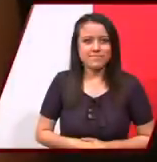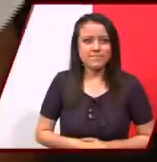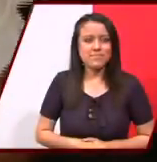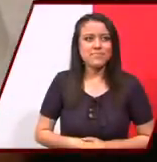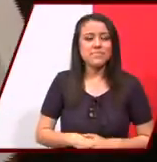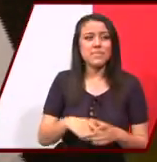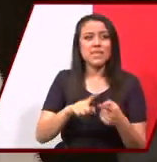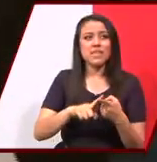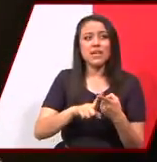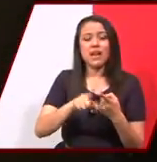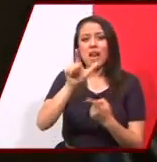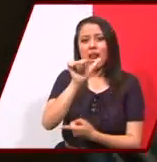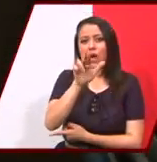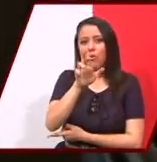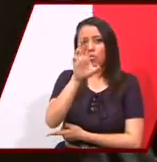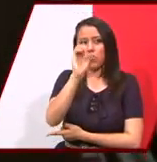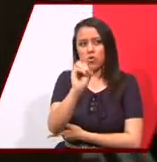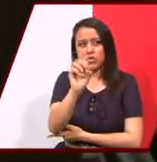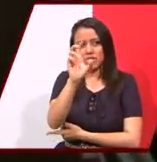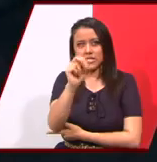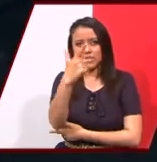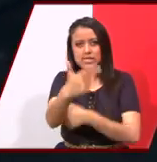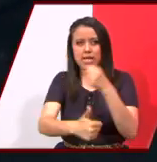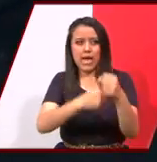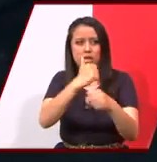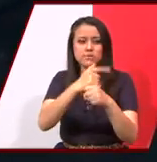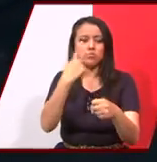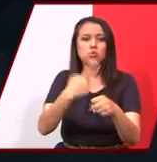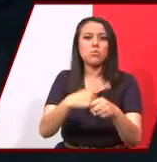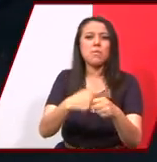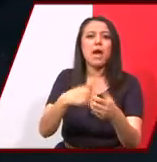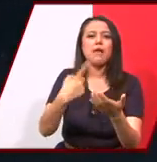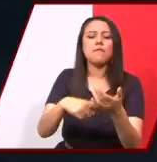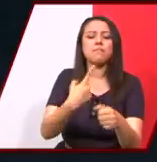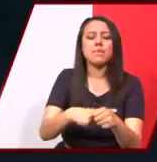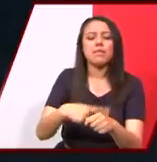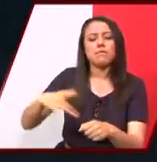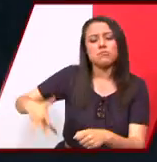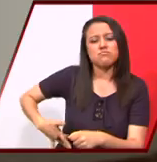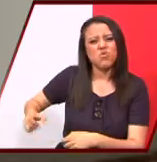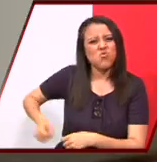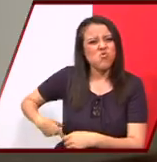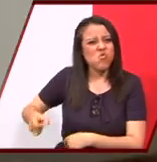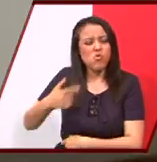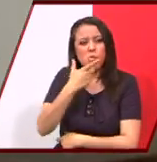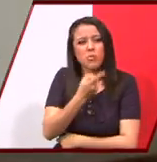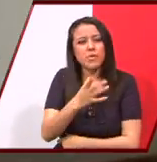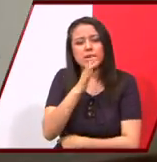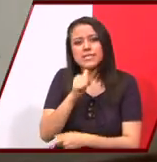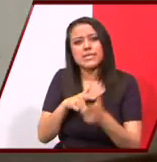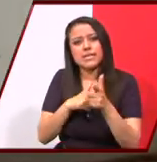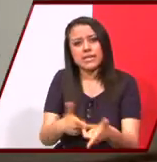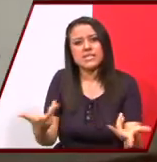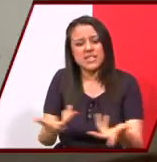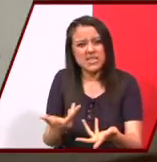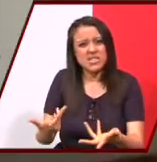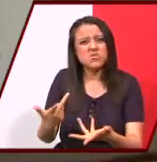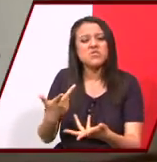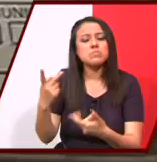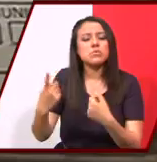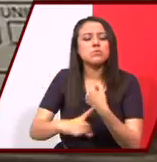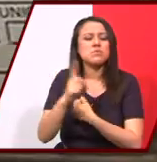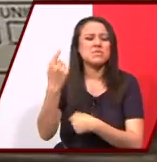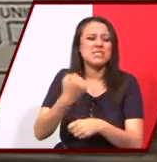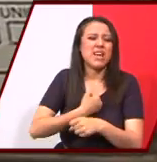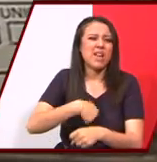Lauro es un joven de 37 años de edad, padece insuficiencia renal y su situación económica no le permite llevar su tratamiento como se debe, lo que agrava su estado